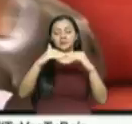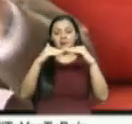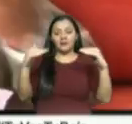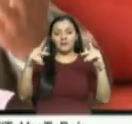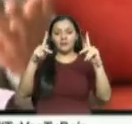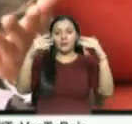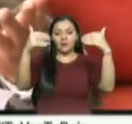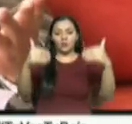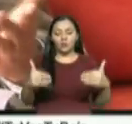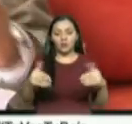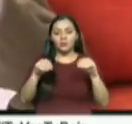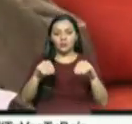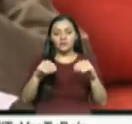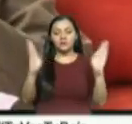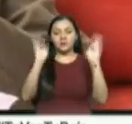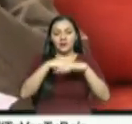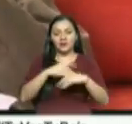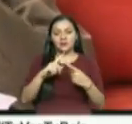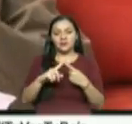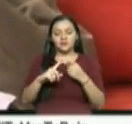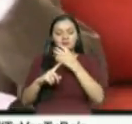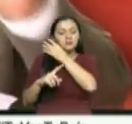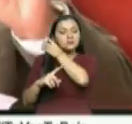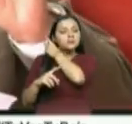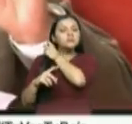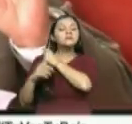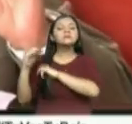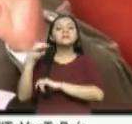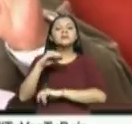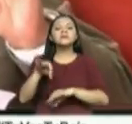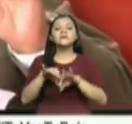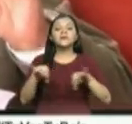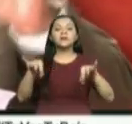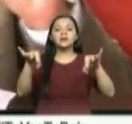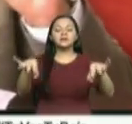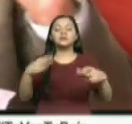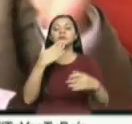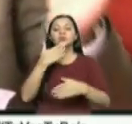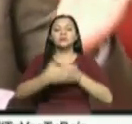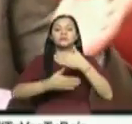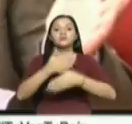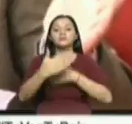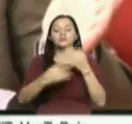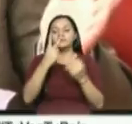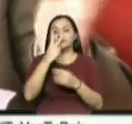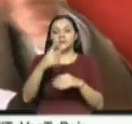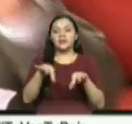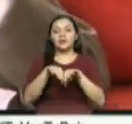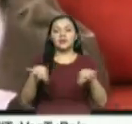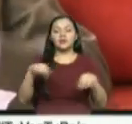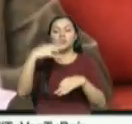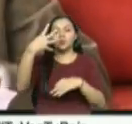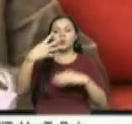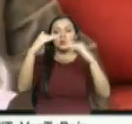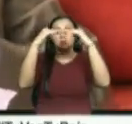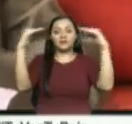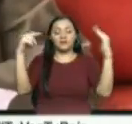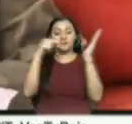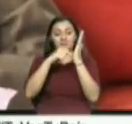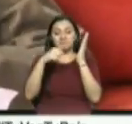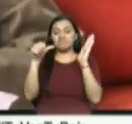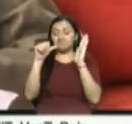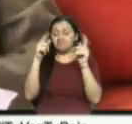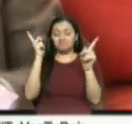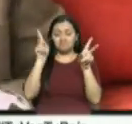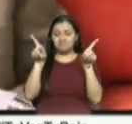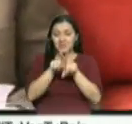los docentes completamente gratuitos y asimismo asigne becas para los títulos de cuarto nivel. Y en ese mismo artículo que lo